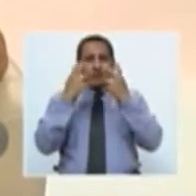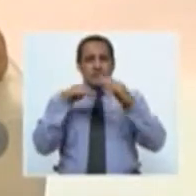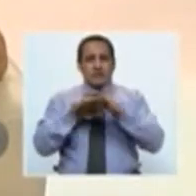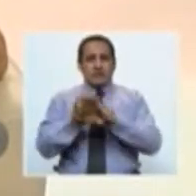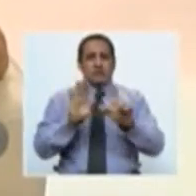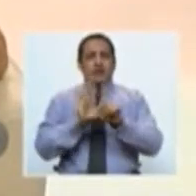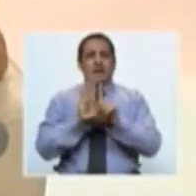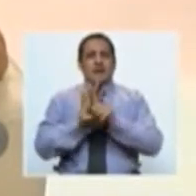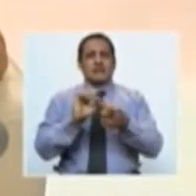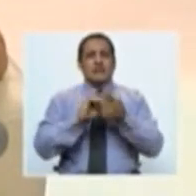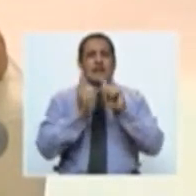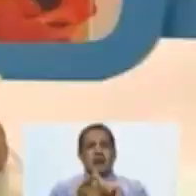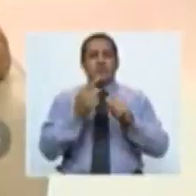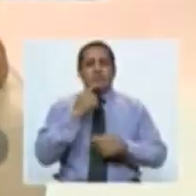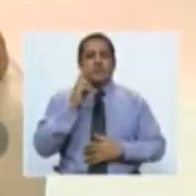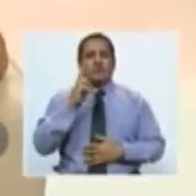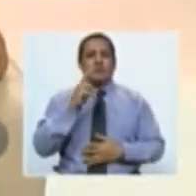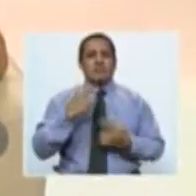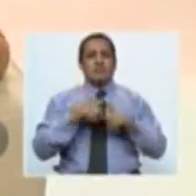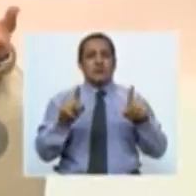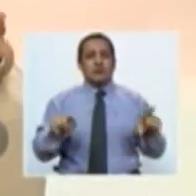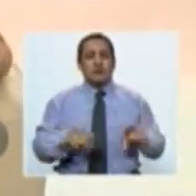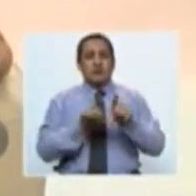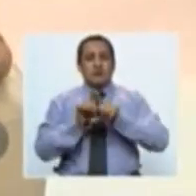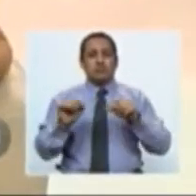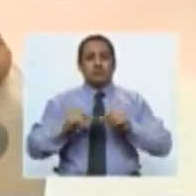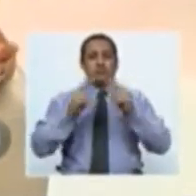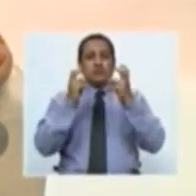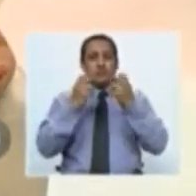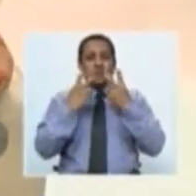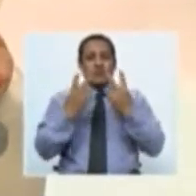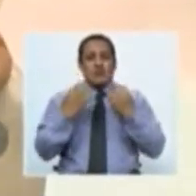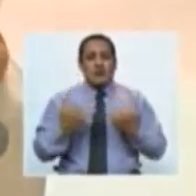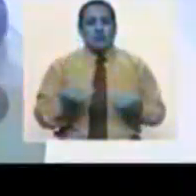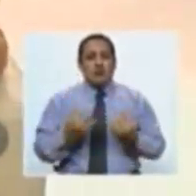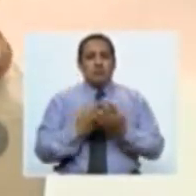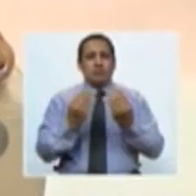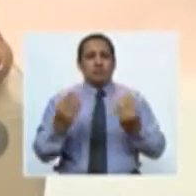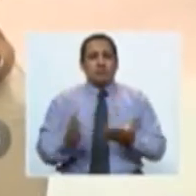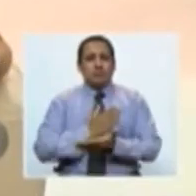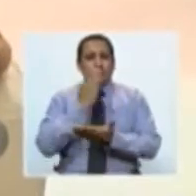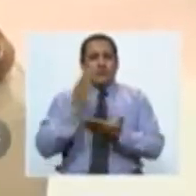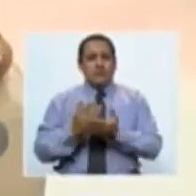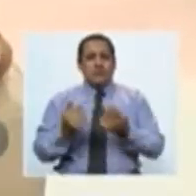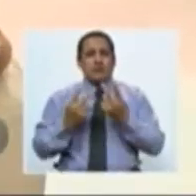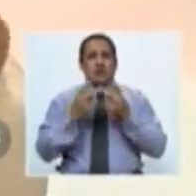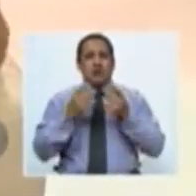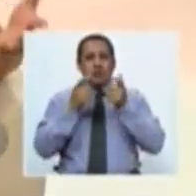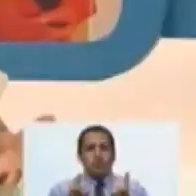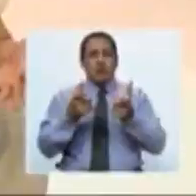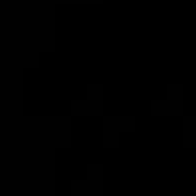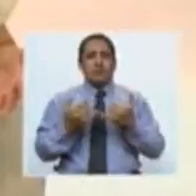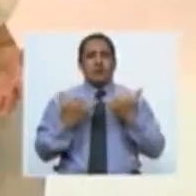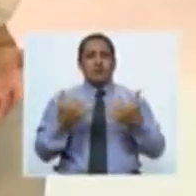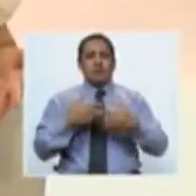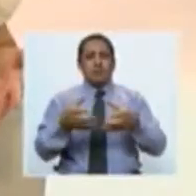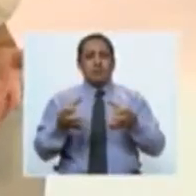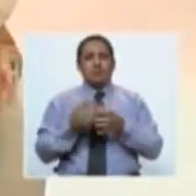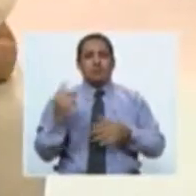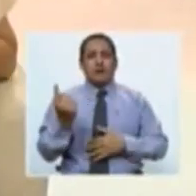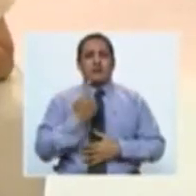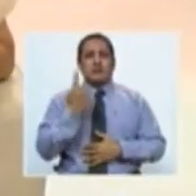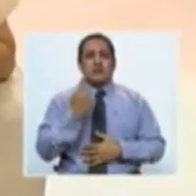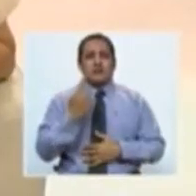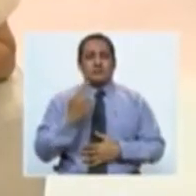está dentro de la ley de reforma magisterial. Sin embargo, un tema que también ha sido medio de polémica e incluso observado por el